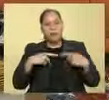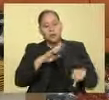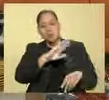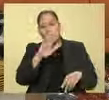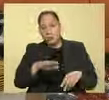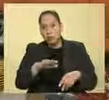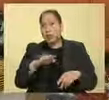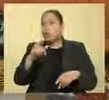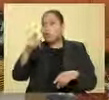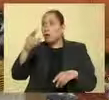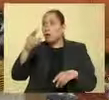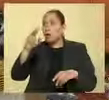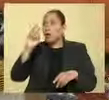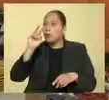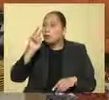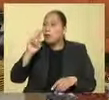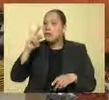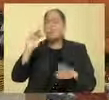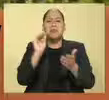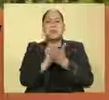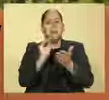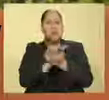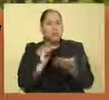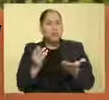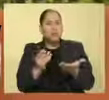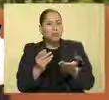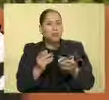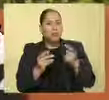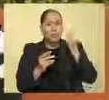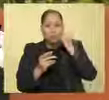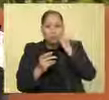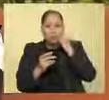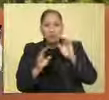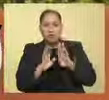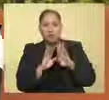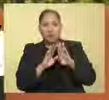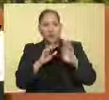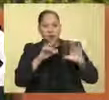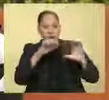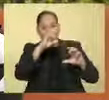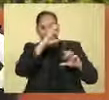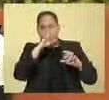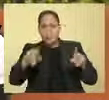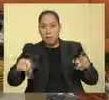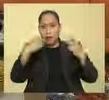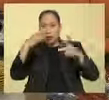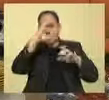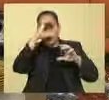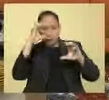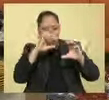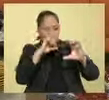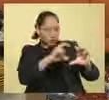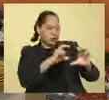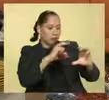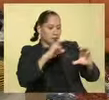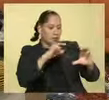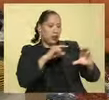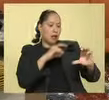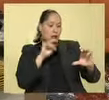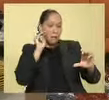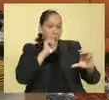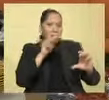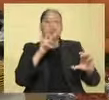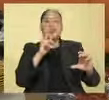no ha funcionado. Venden las estampas, además, ¿eh? Exactamente. Para ponérselas encima de la fotografía. Exactamente. Entonces, y también ha